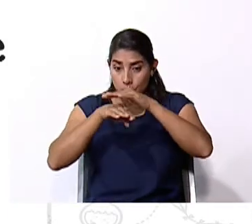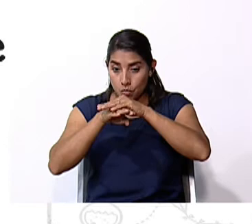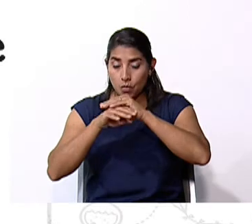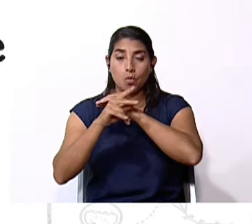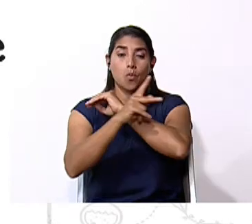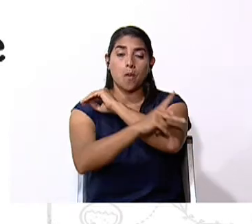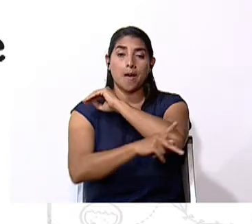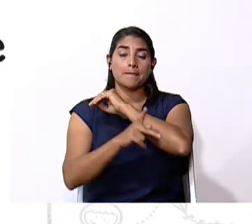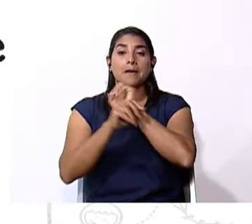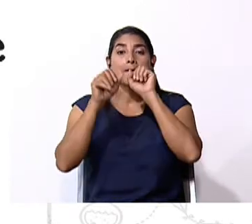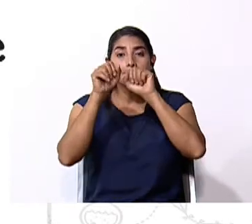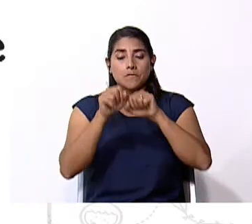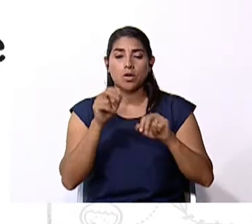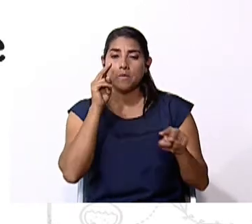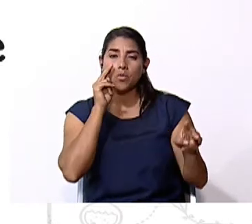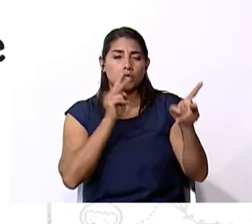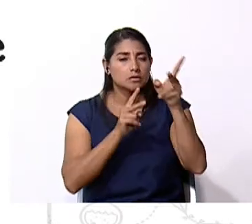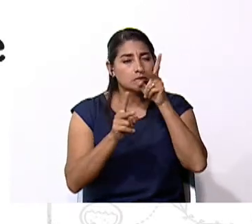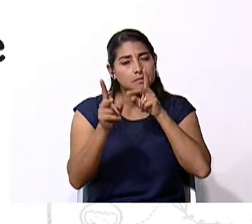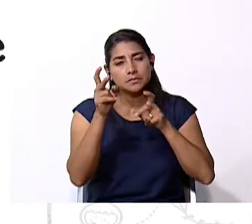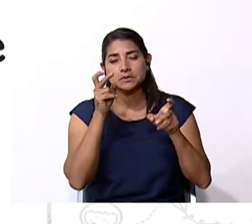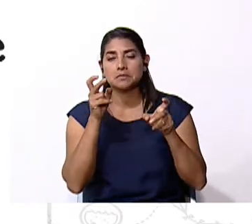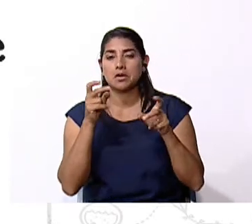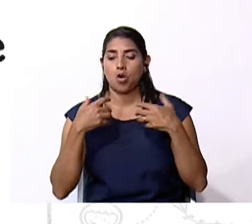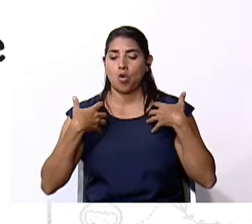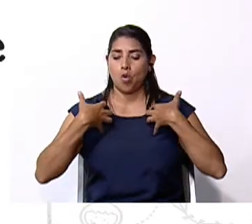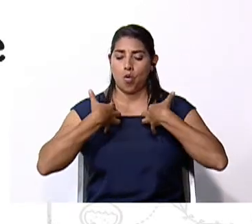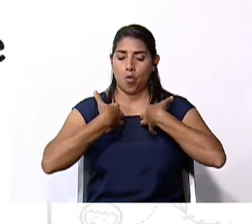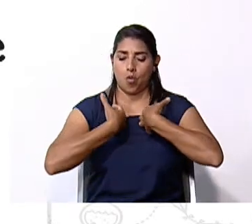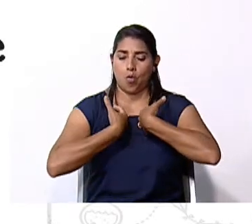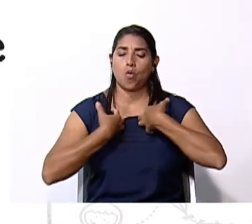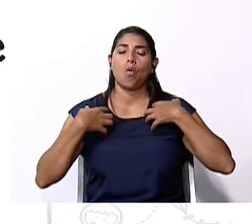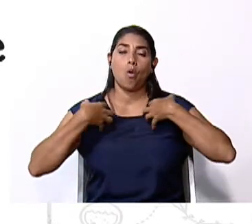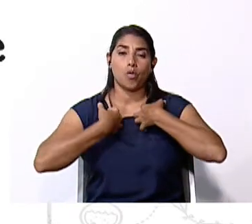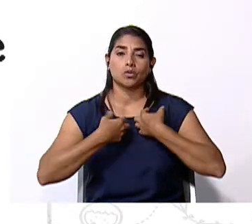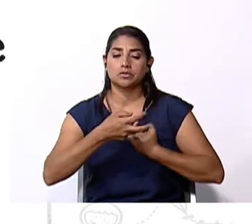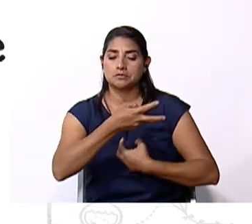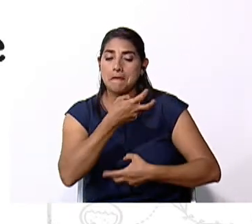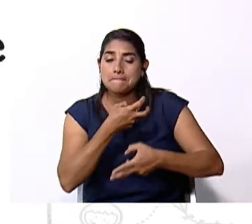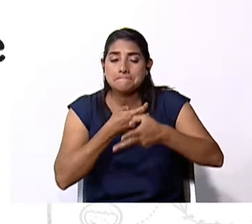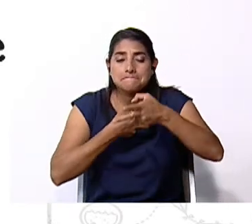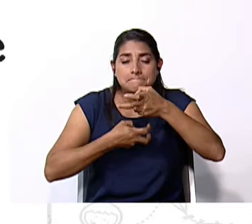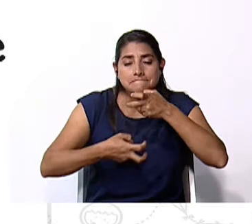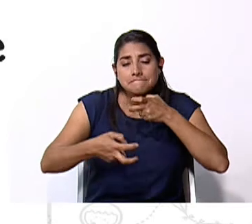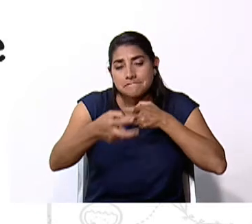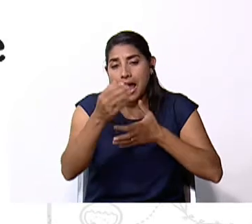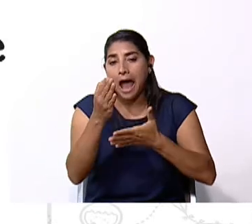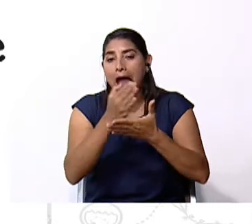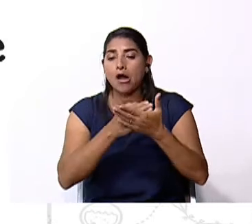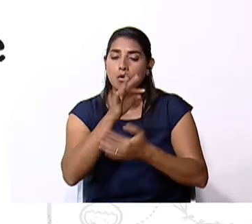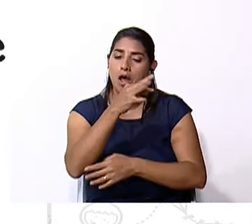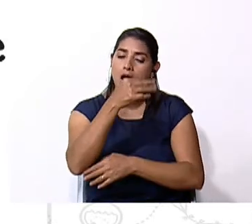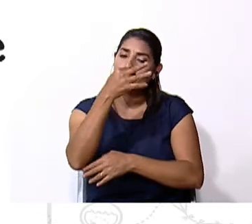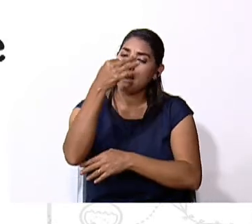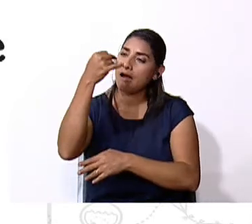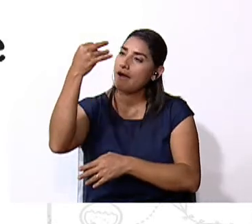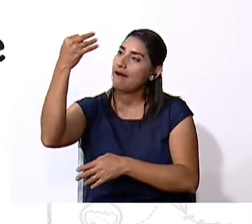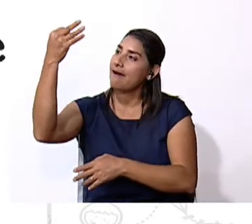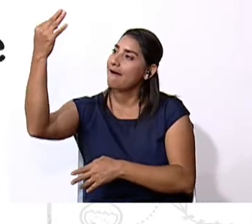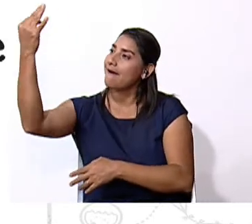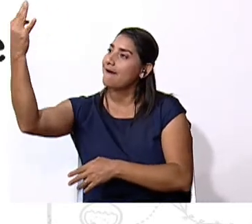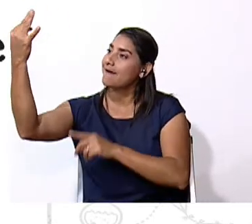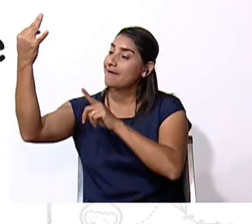país podemos observar osos perezosos, por ejemplo, algún tipo de mariposa